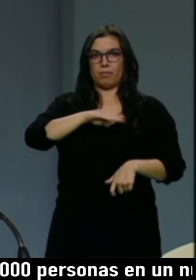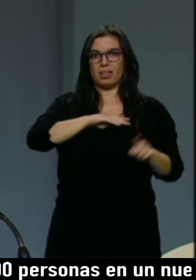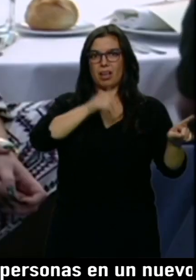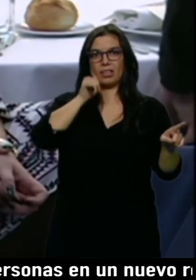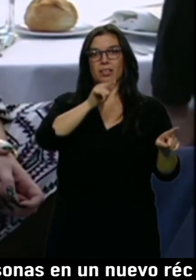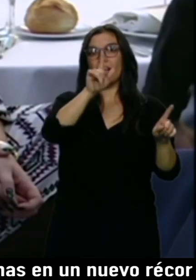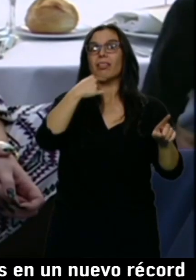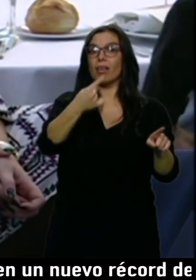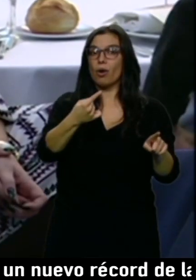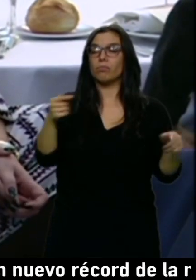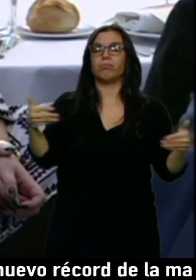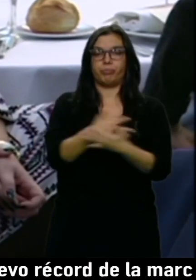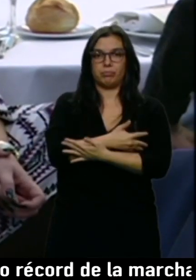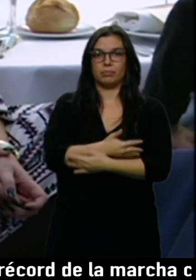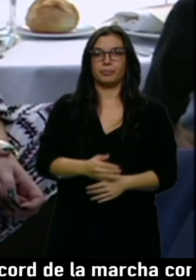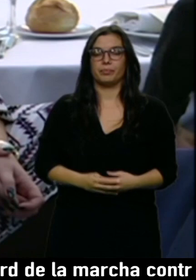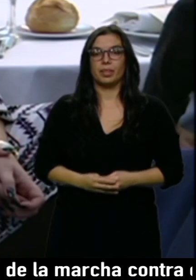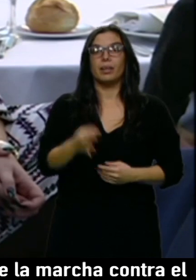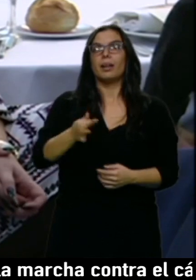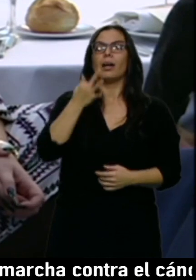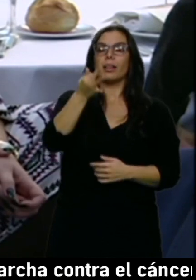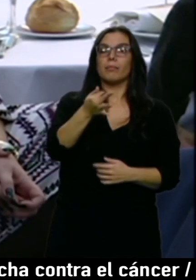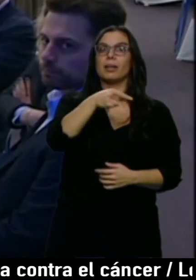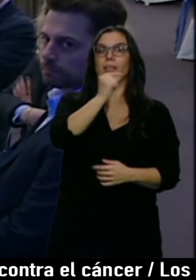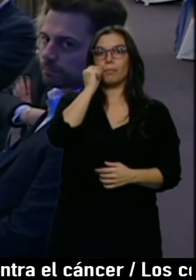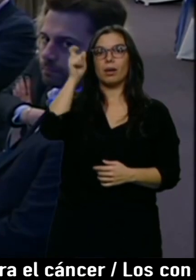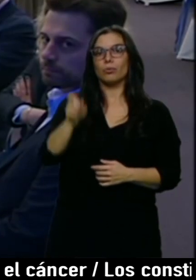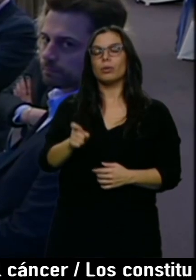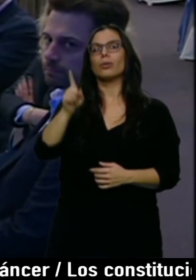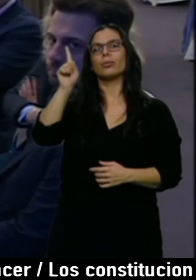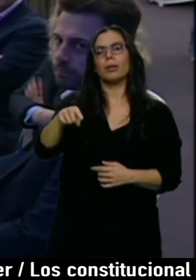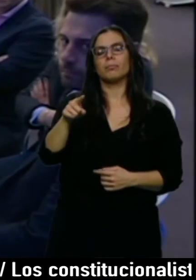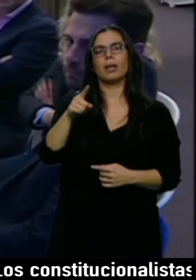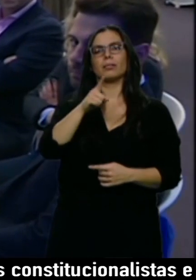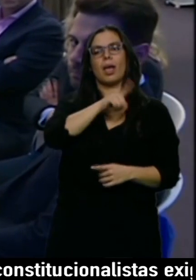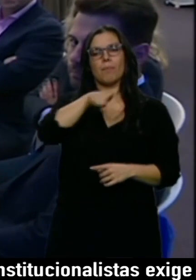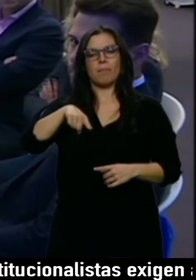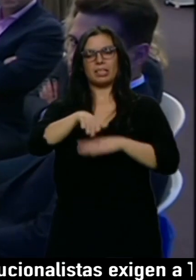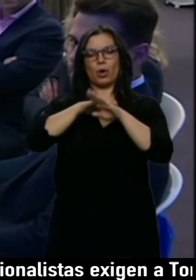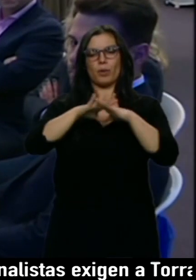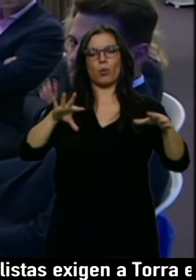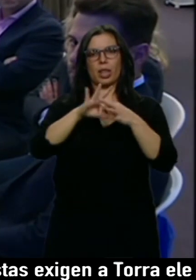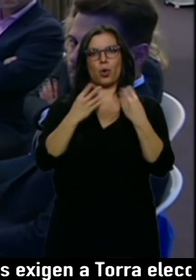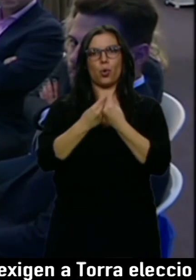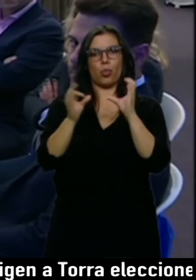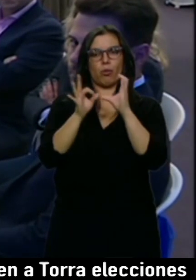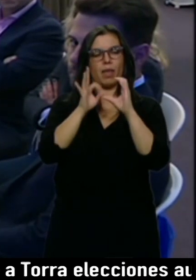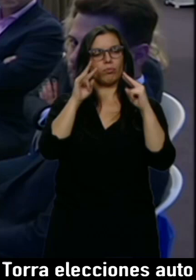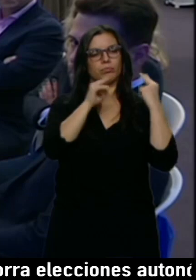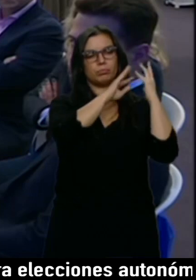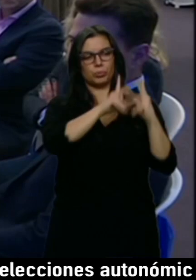culata. Además, el líder autonómico de los populares realizó balance de los meses de gobierno en coalición con Ciudadanos en la Junta de Castilla y